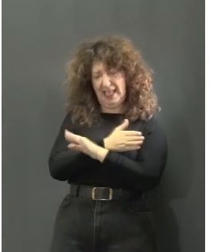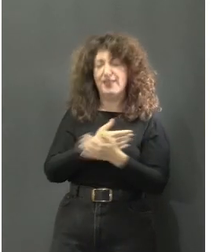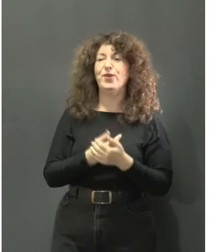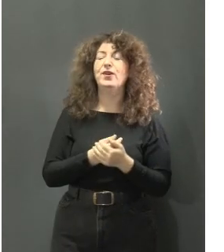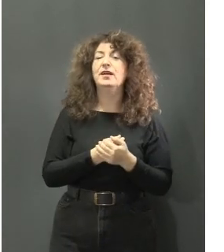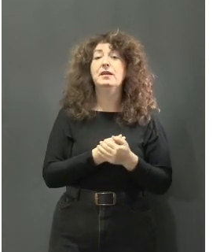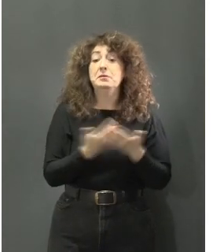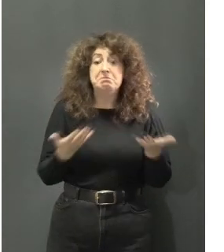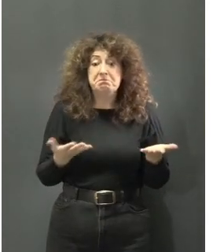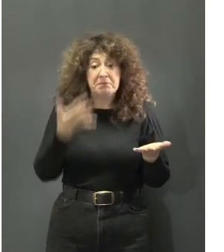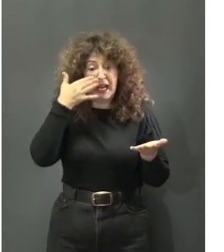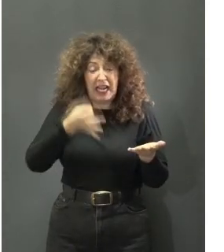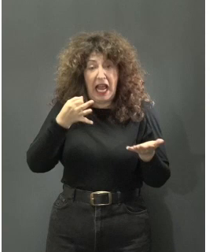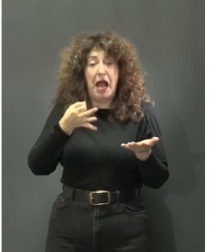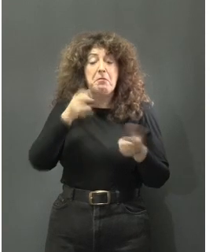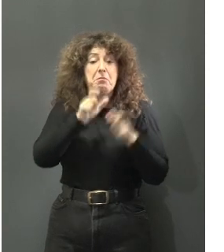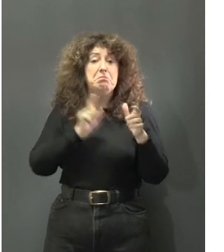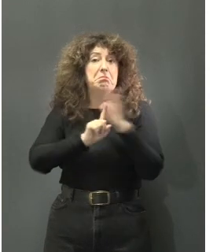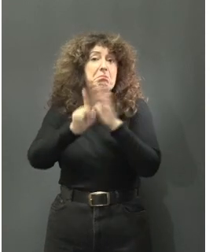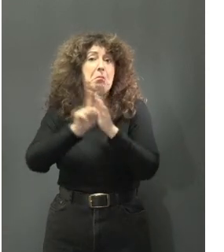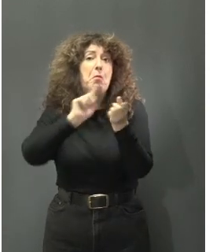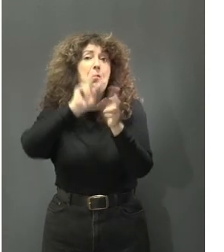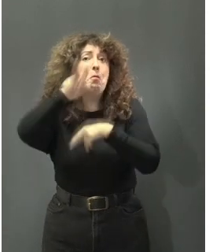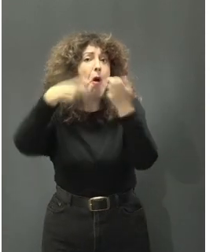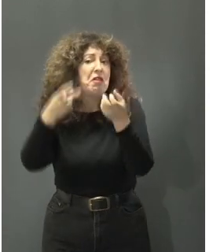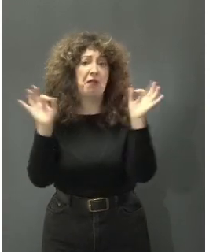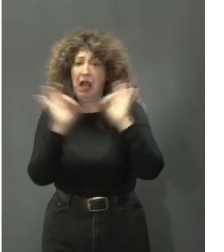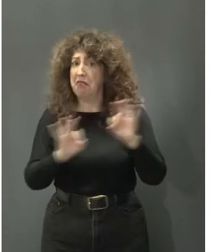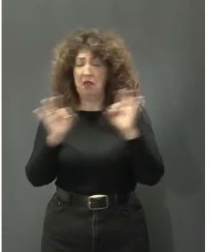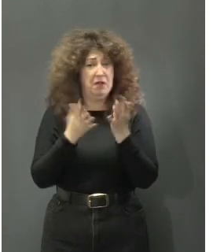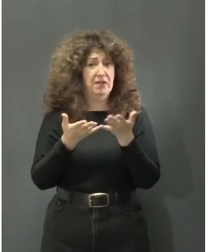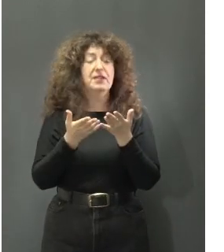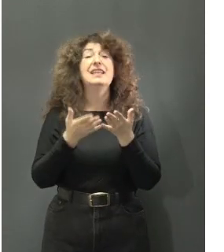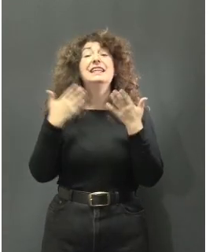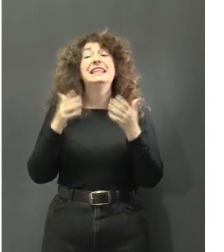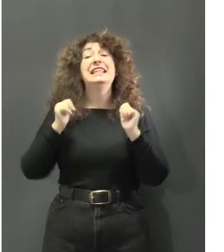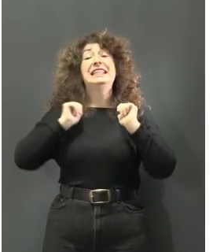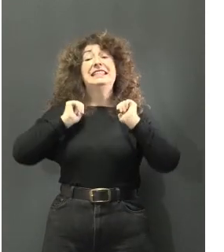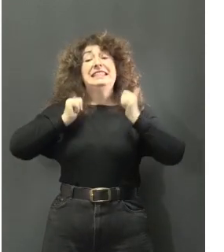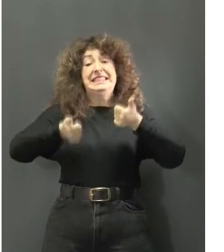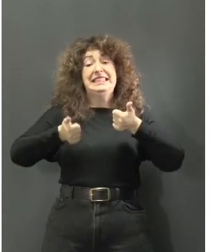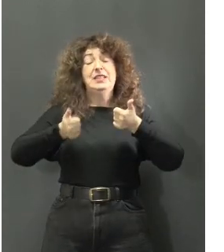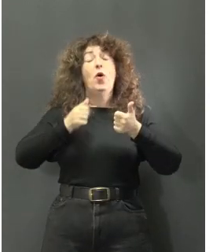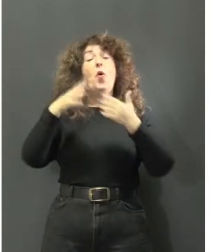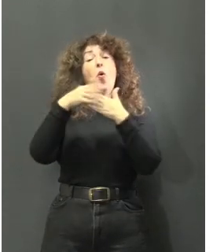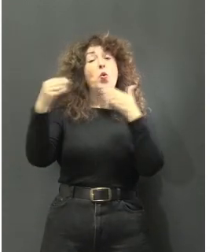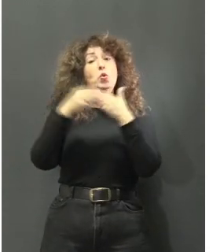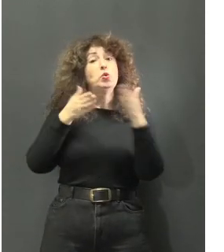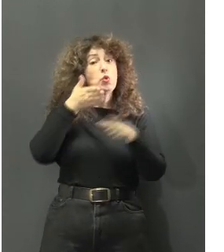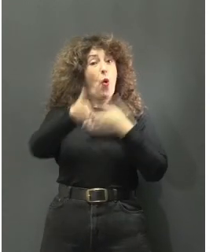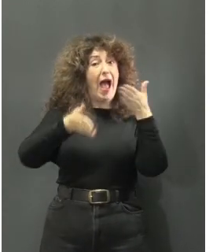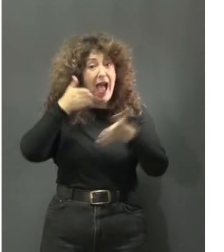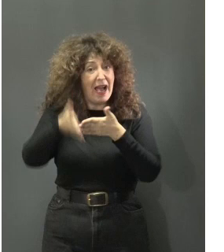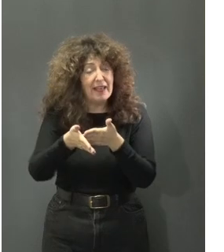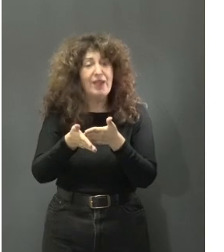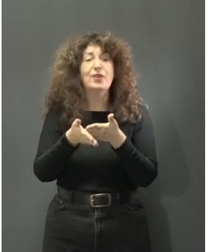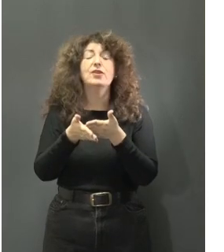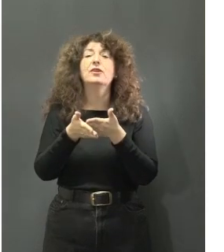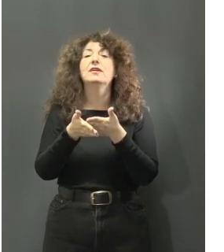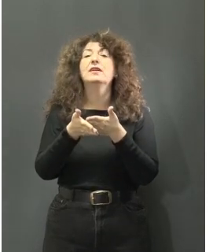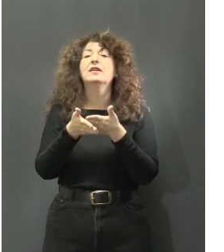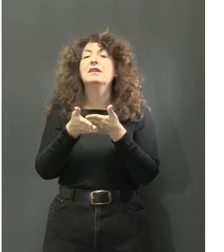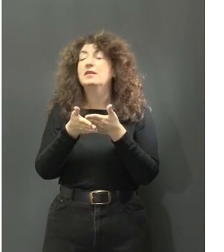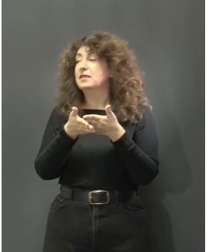no hemos tenido que hacer mucha modificación. Y sí que es cierto que con los usuarios del PIPAP hemos intentado ver